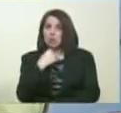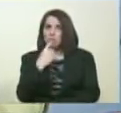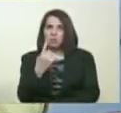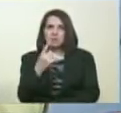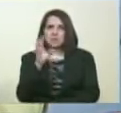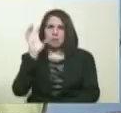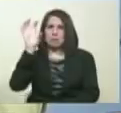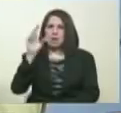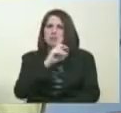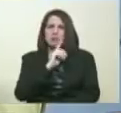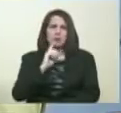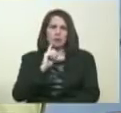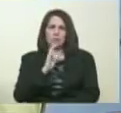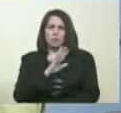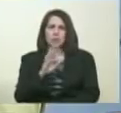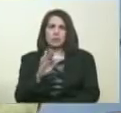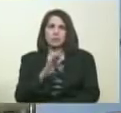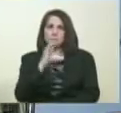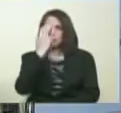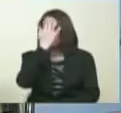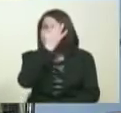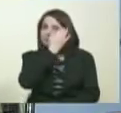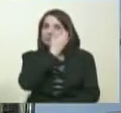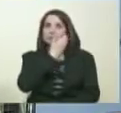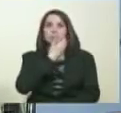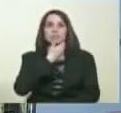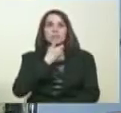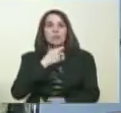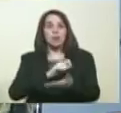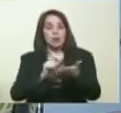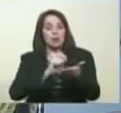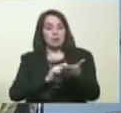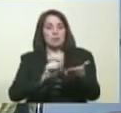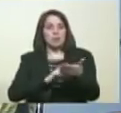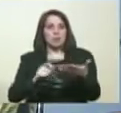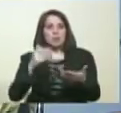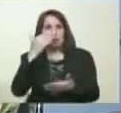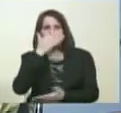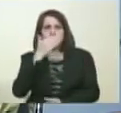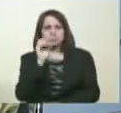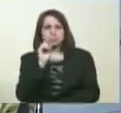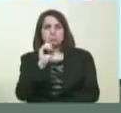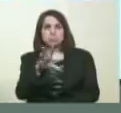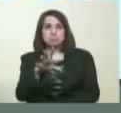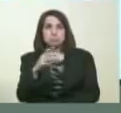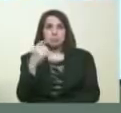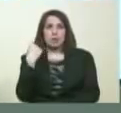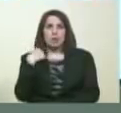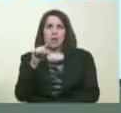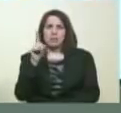el país ni el nombre. Me escribió una carta, me llegó el domingo. Ahí la tengo.